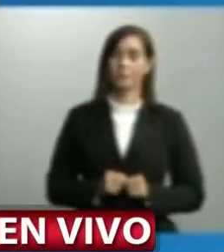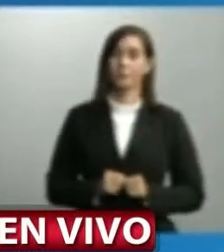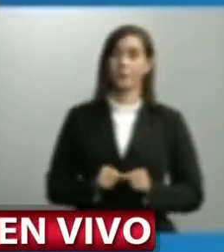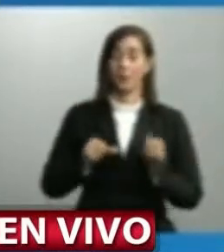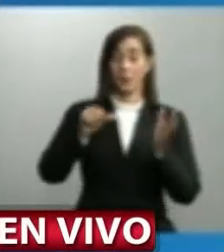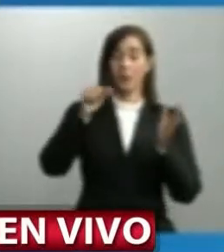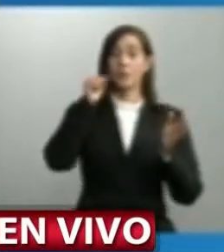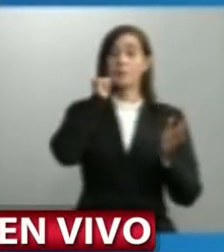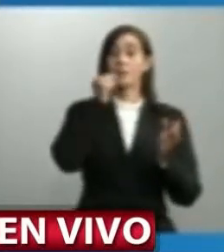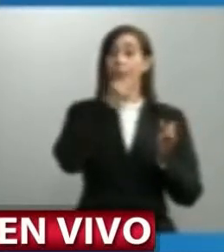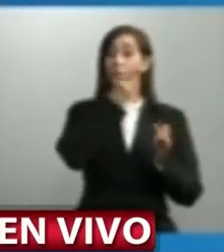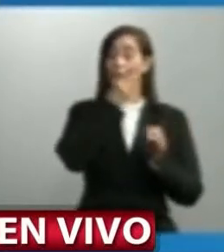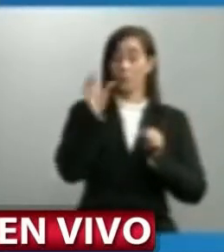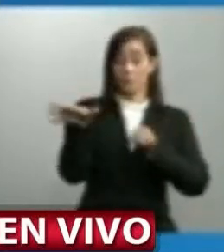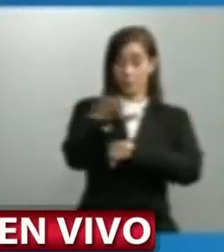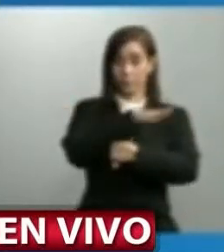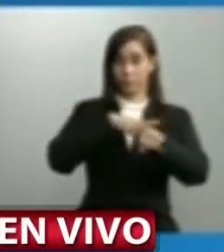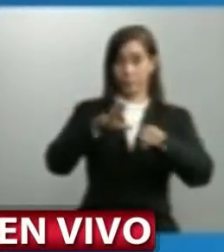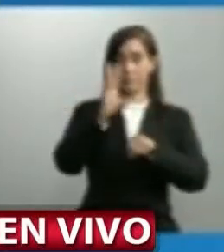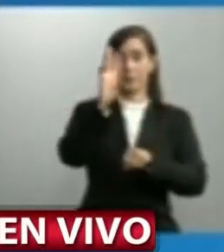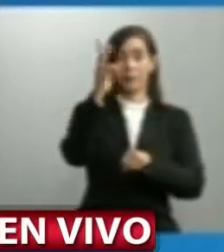Santo Domingo,